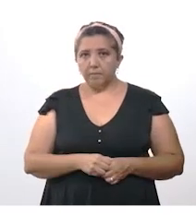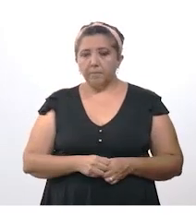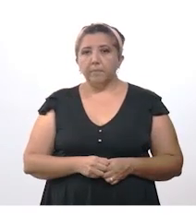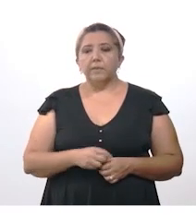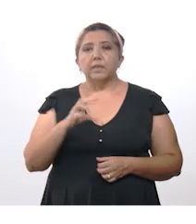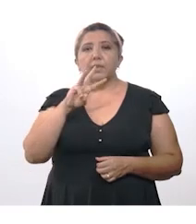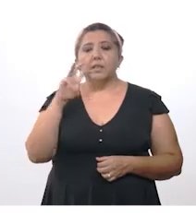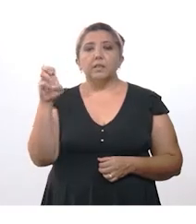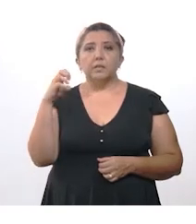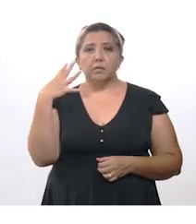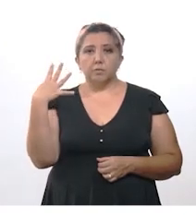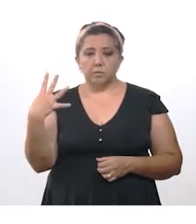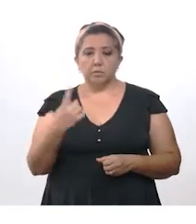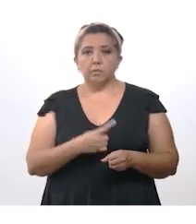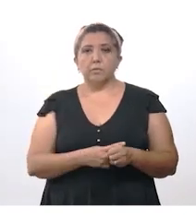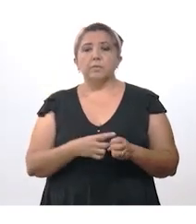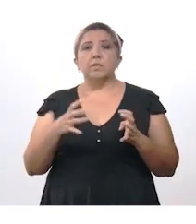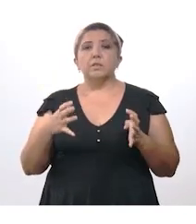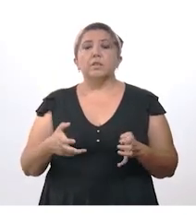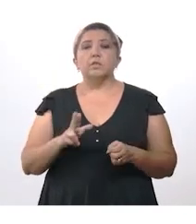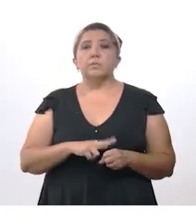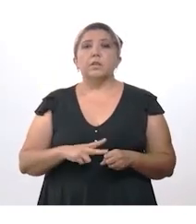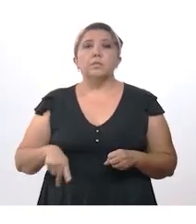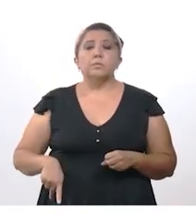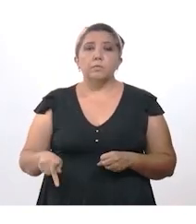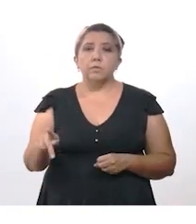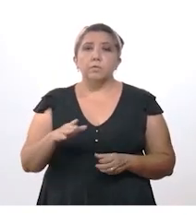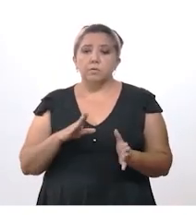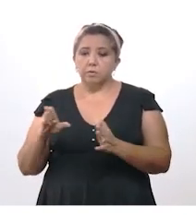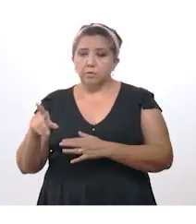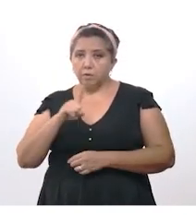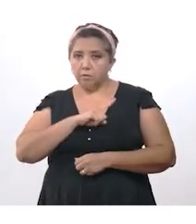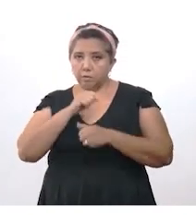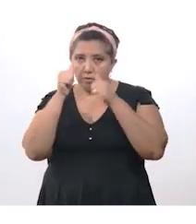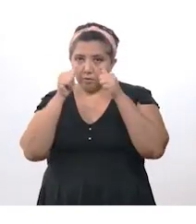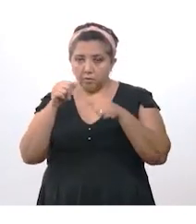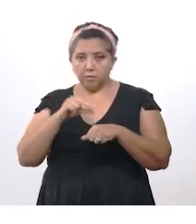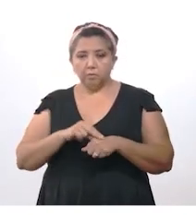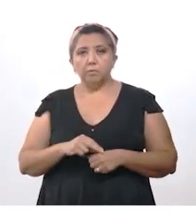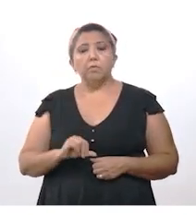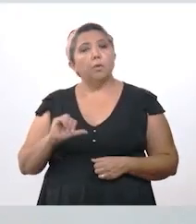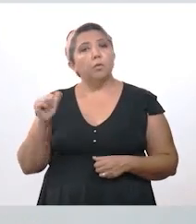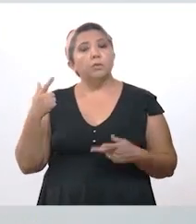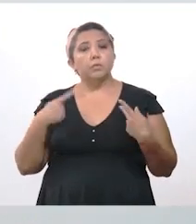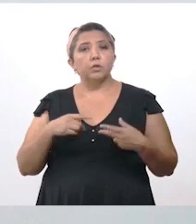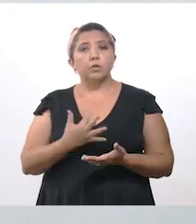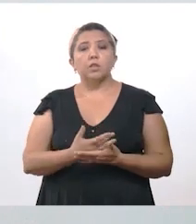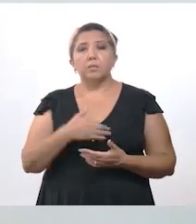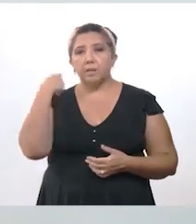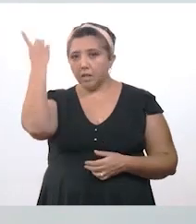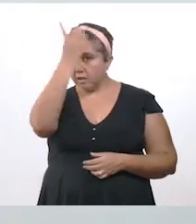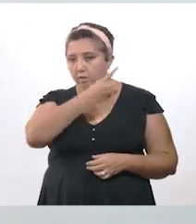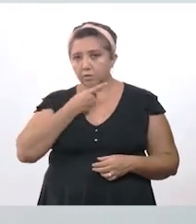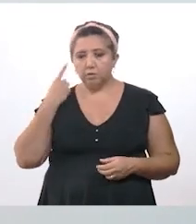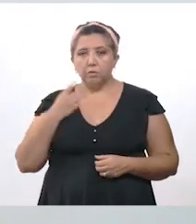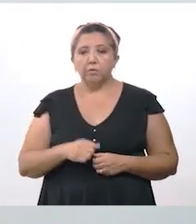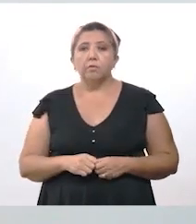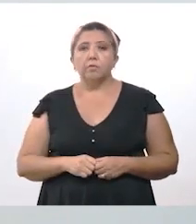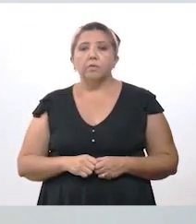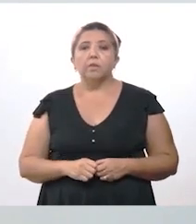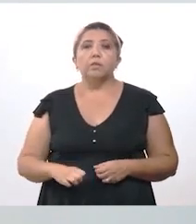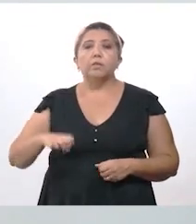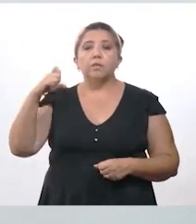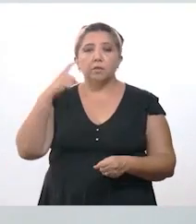mencionó, 304 de los casos positivos están en hospitales públicos y en aislamiento total. Hay otros pacientes a la espera de